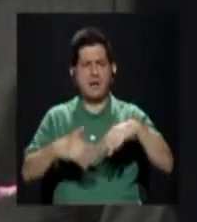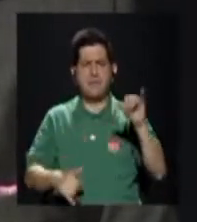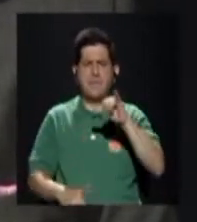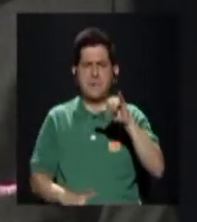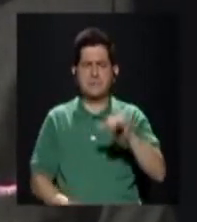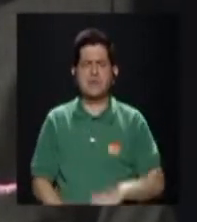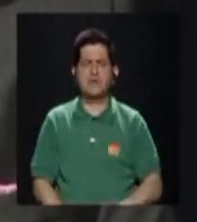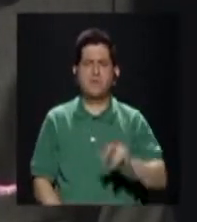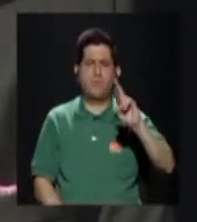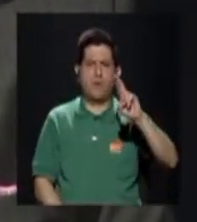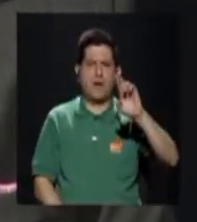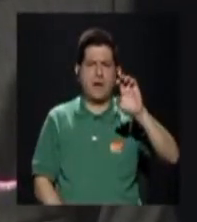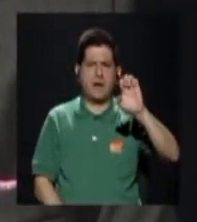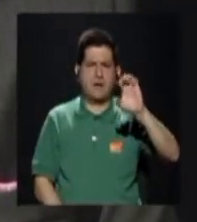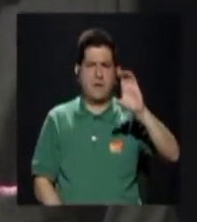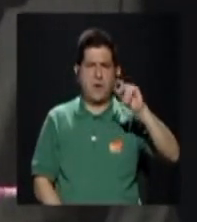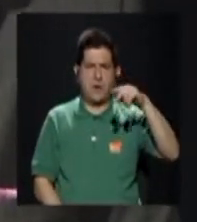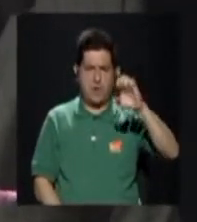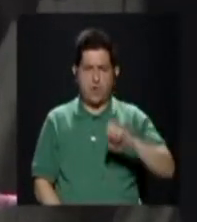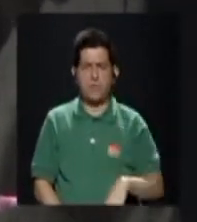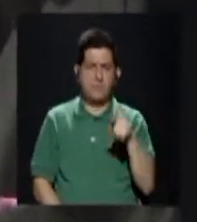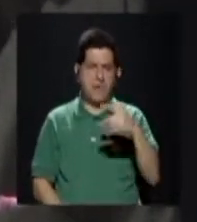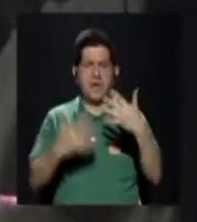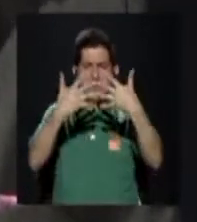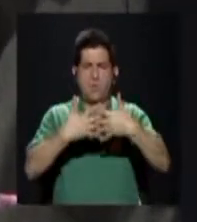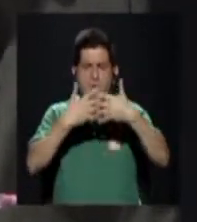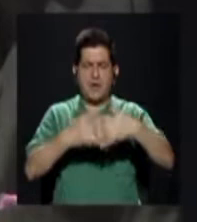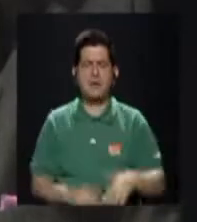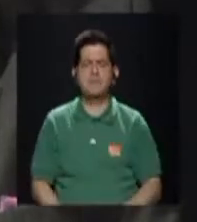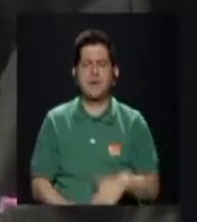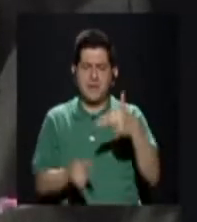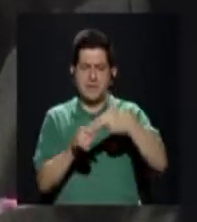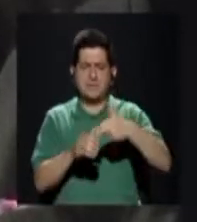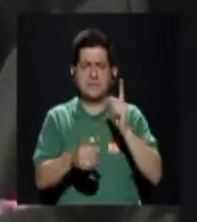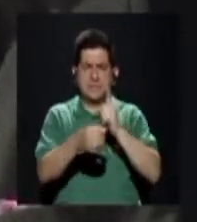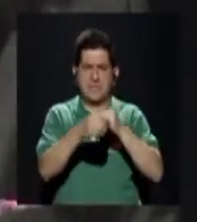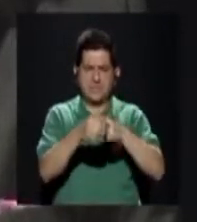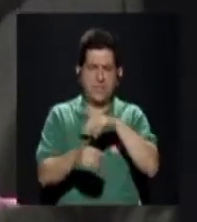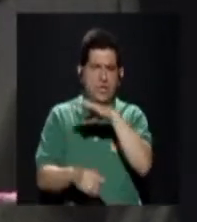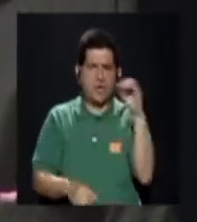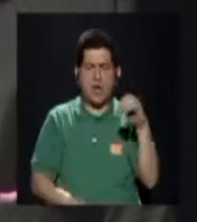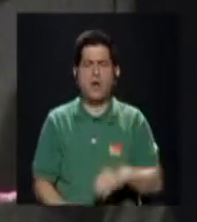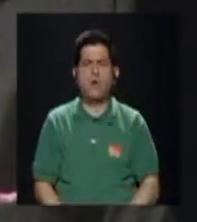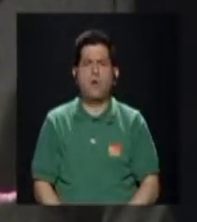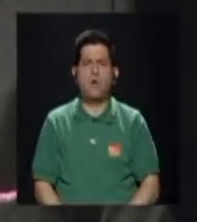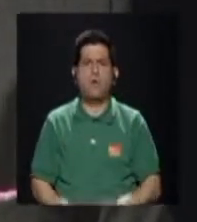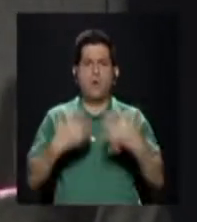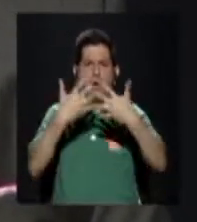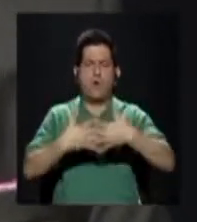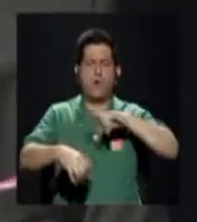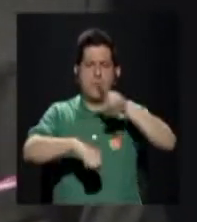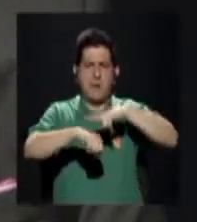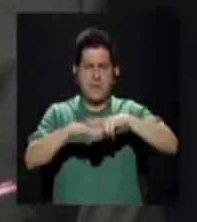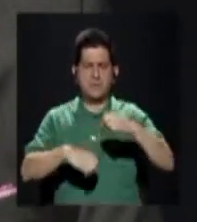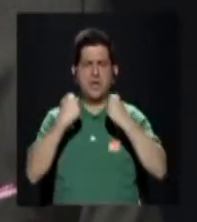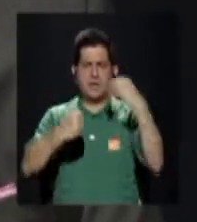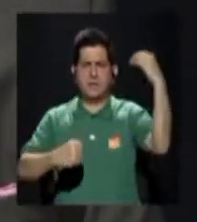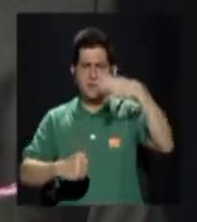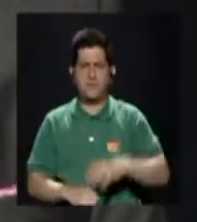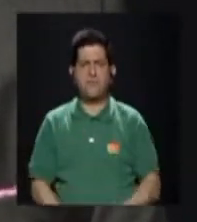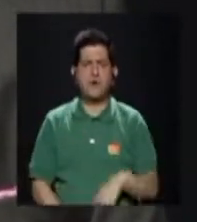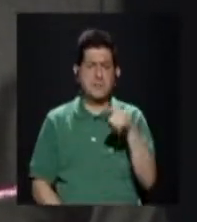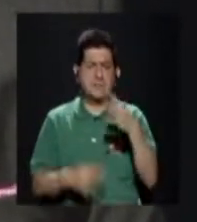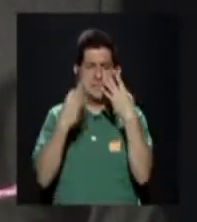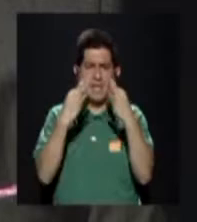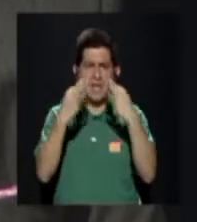metió con la refinería china, o la Compañía Nacional de Fuerza y Luz que puso unas torres eólicas que costaron millones de dólares mucho más caras de